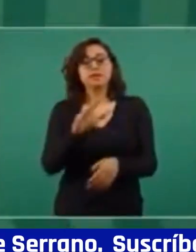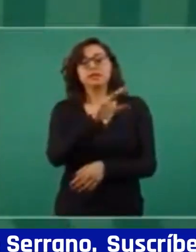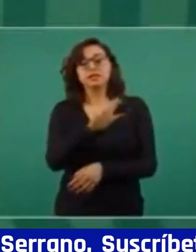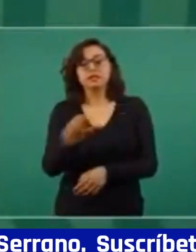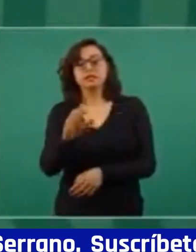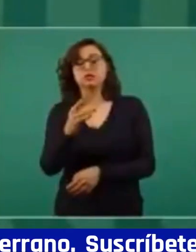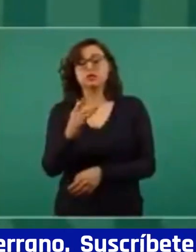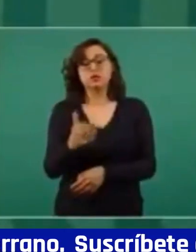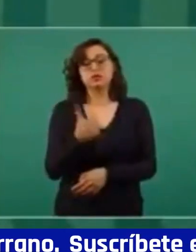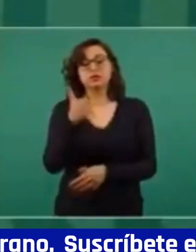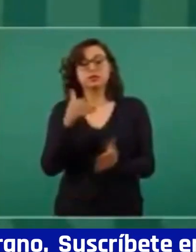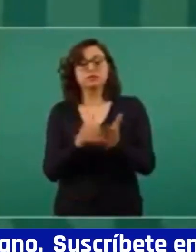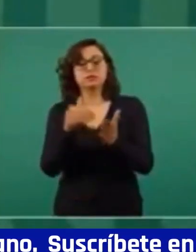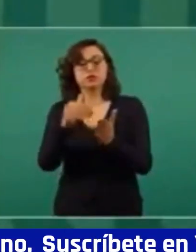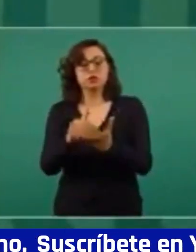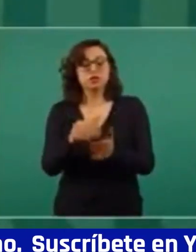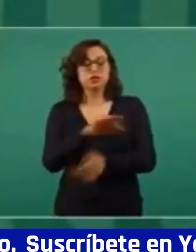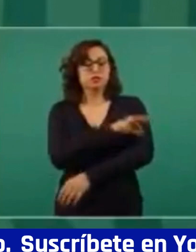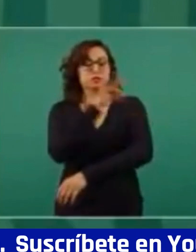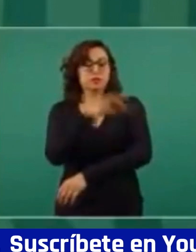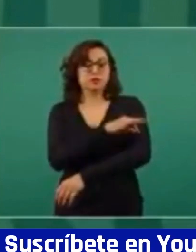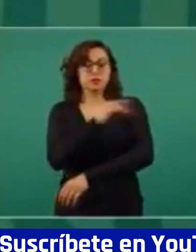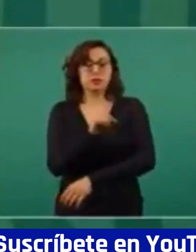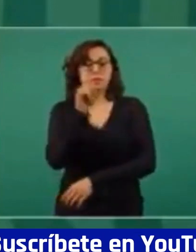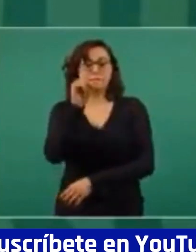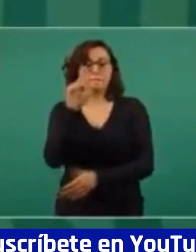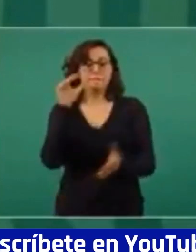1.556 millones de vacunas.